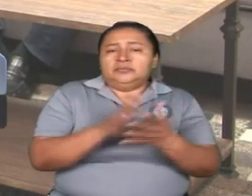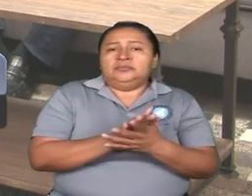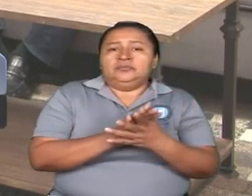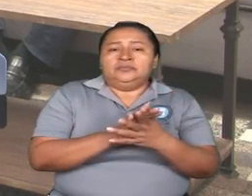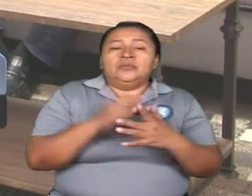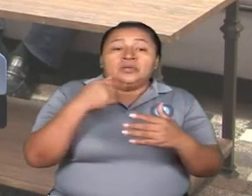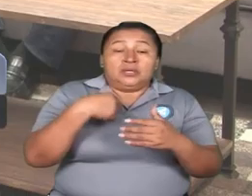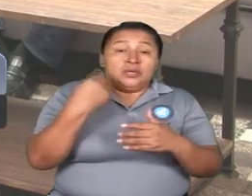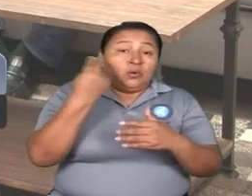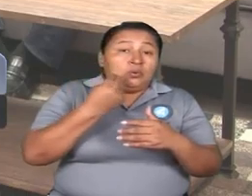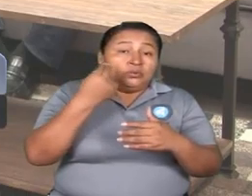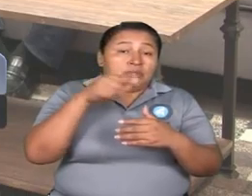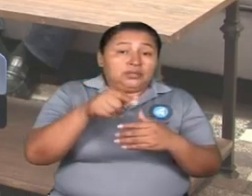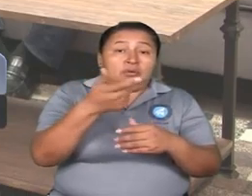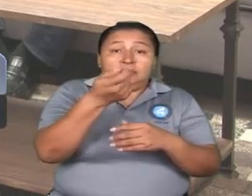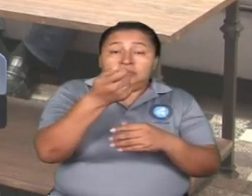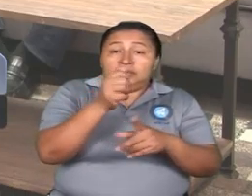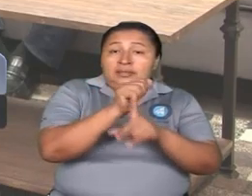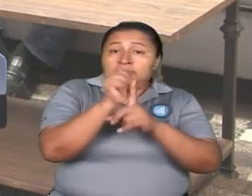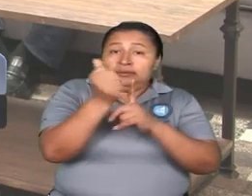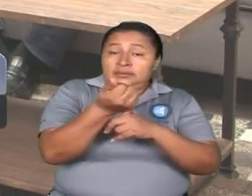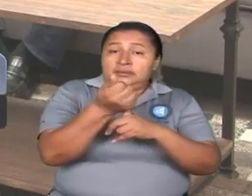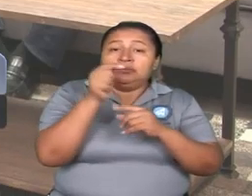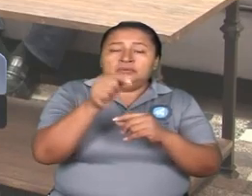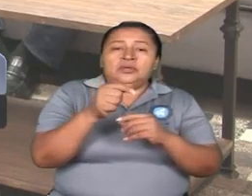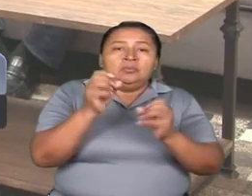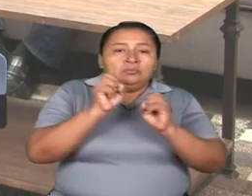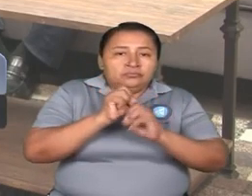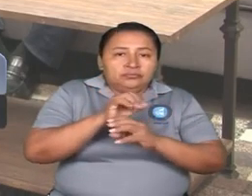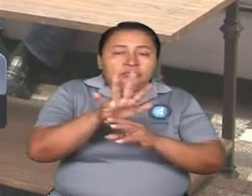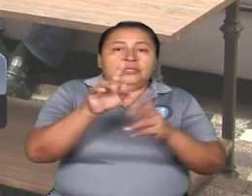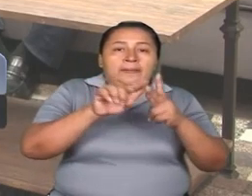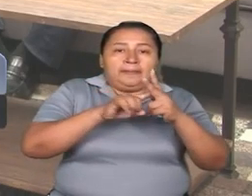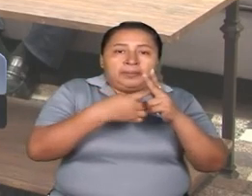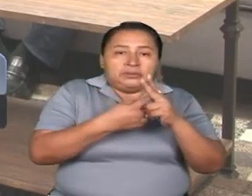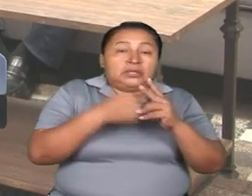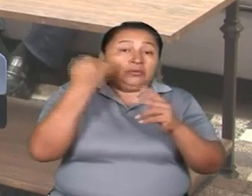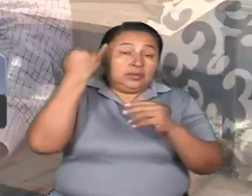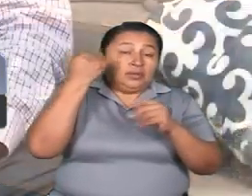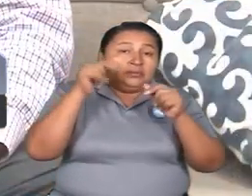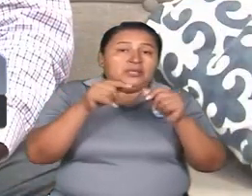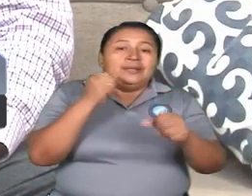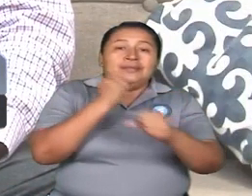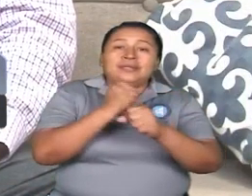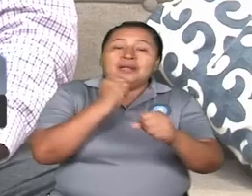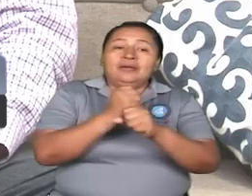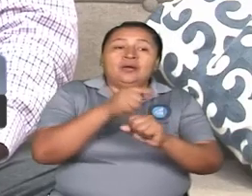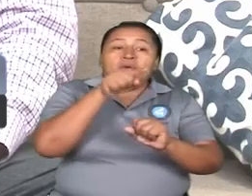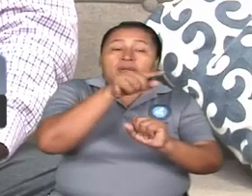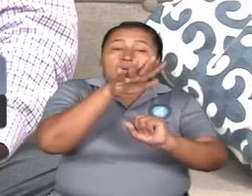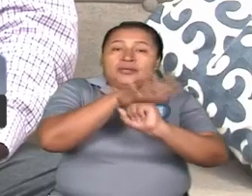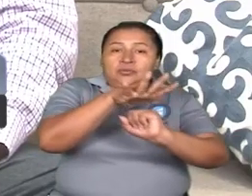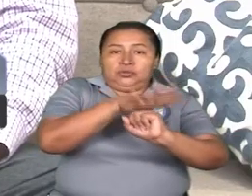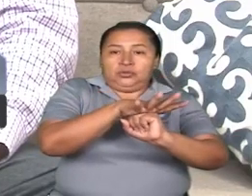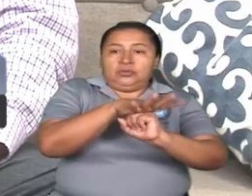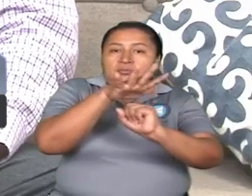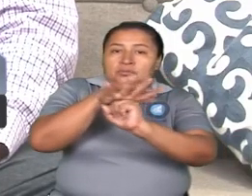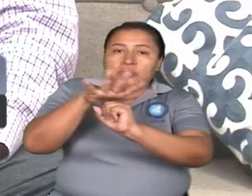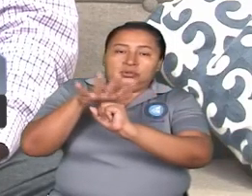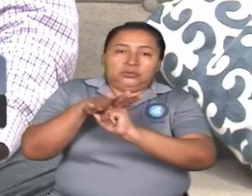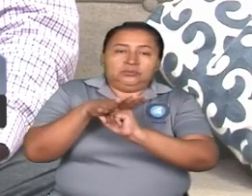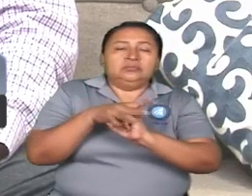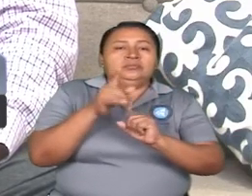que a través del canal parlamentario se proyectara desde su inicio, que fue creado, el trabajo de las comisiones. Importante, o sea,